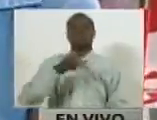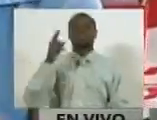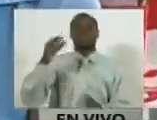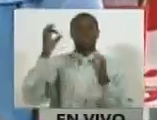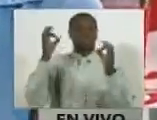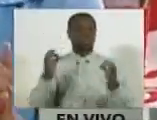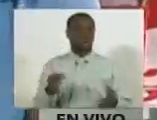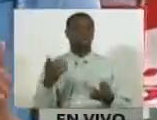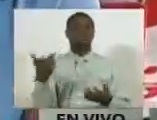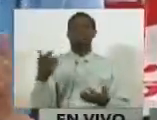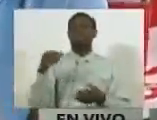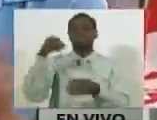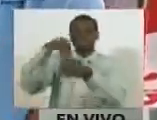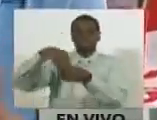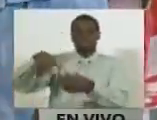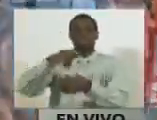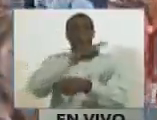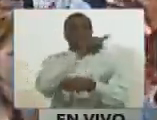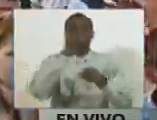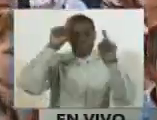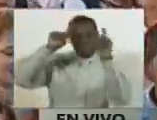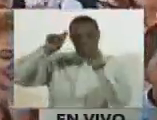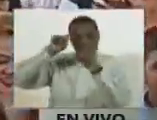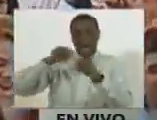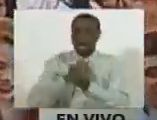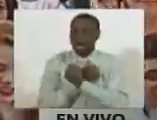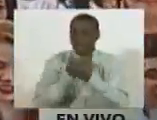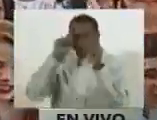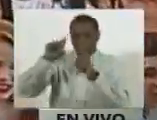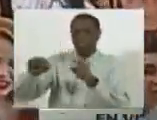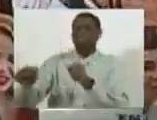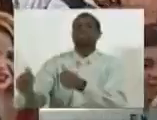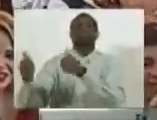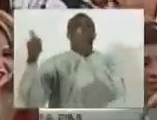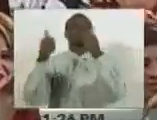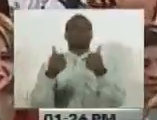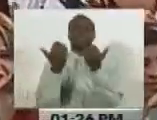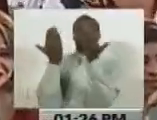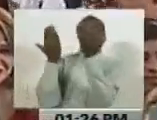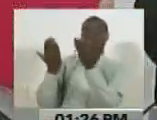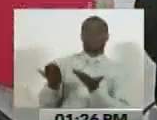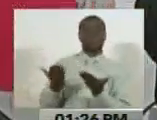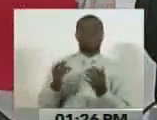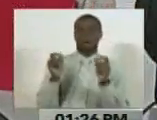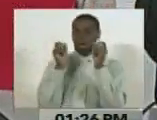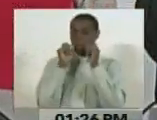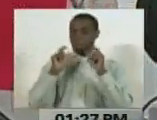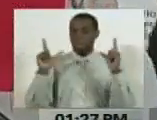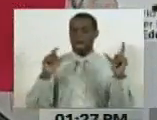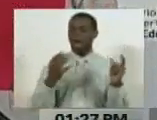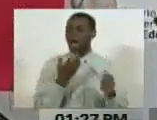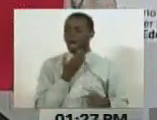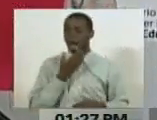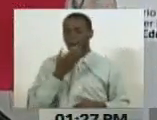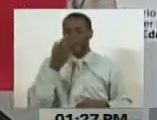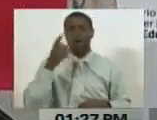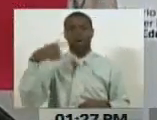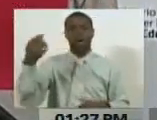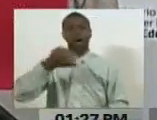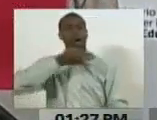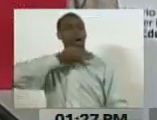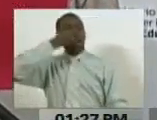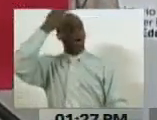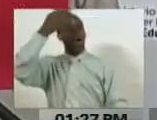allí de la mano de ustedes, del amor de ustedes. Nos han impresionado con su canto, con su